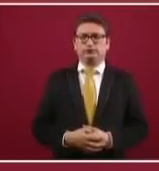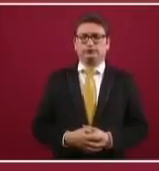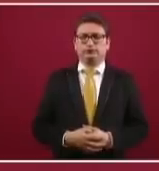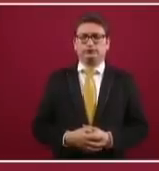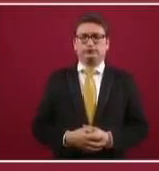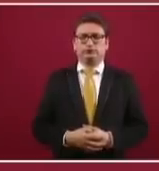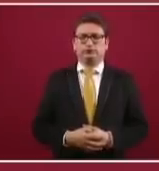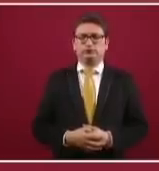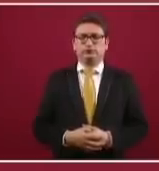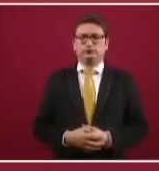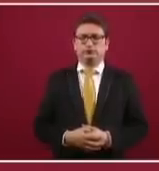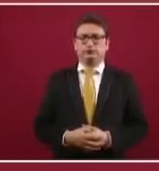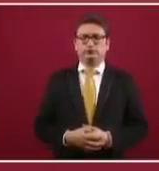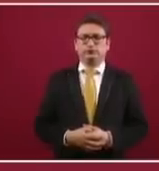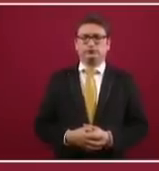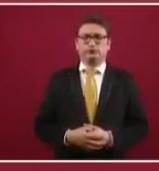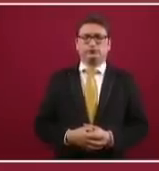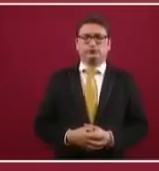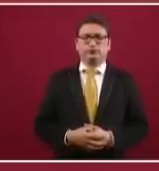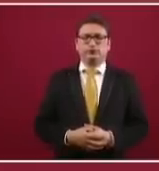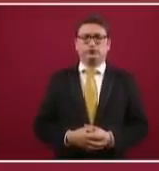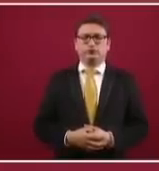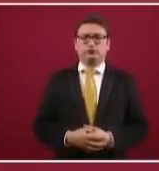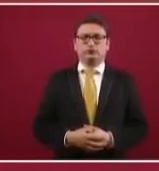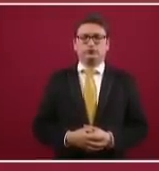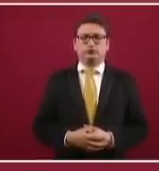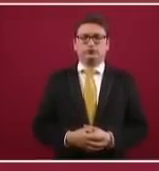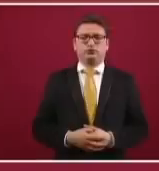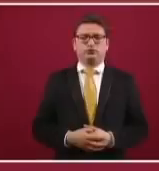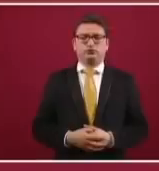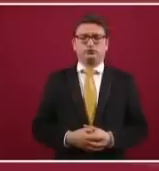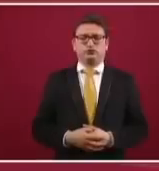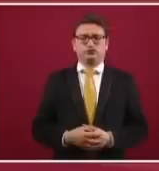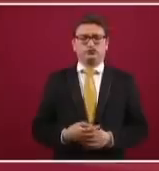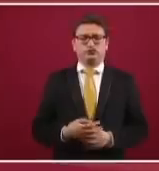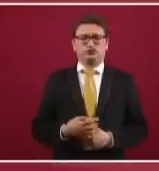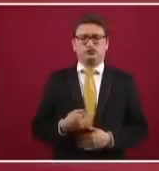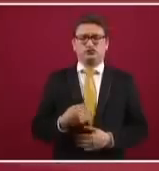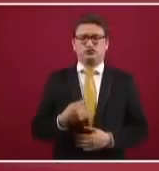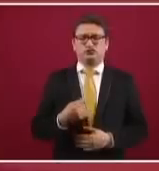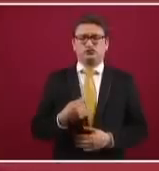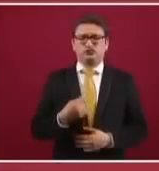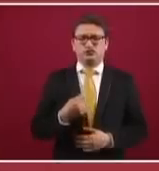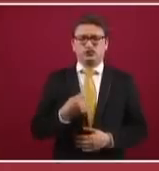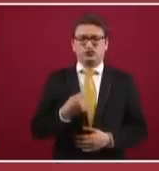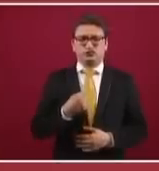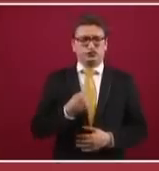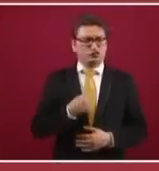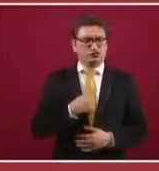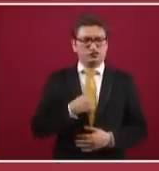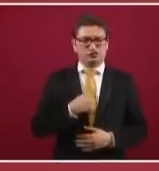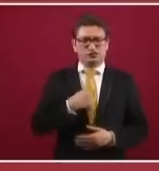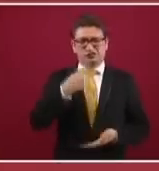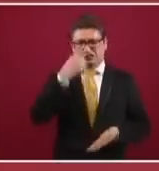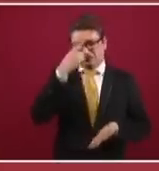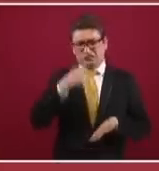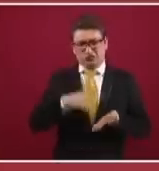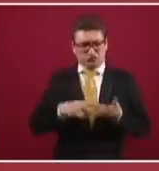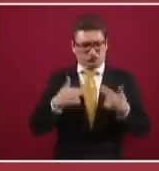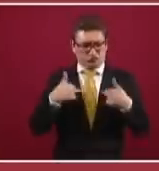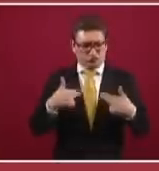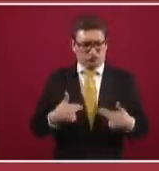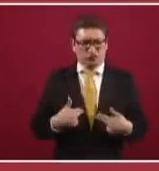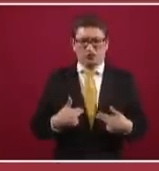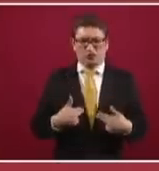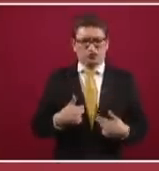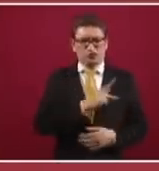no creo que los seres humanos no cometamos errores,